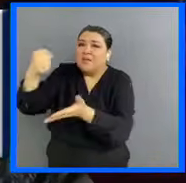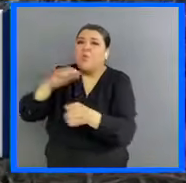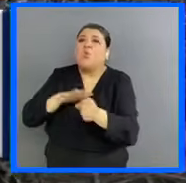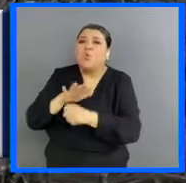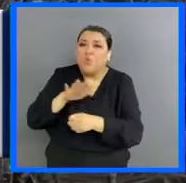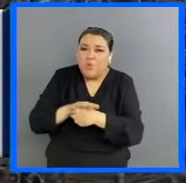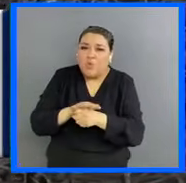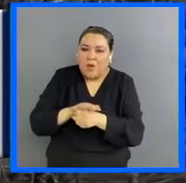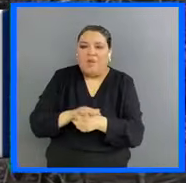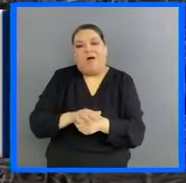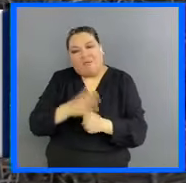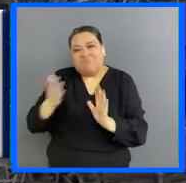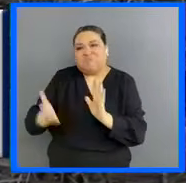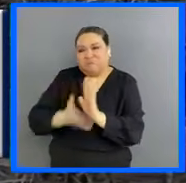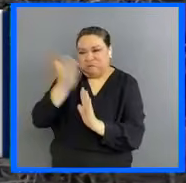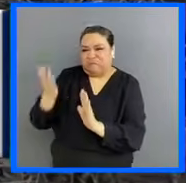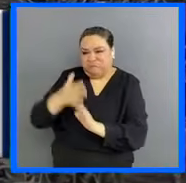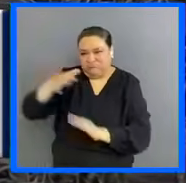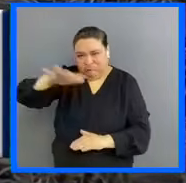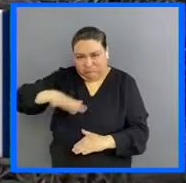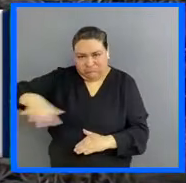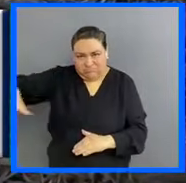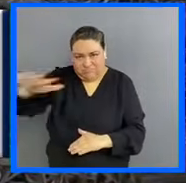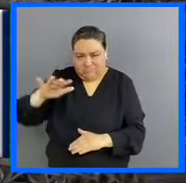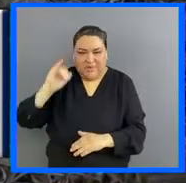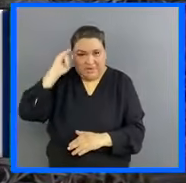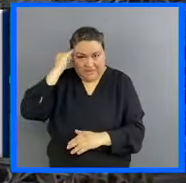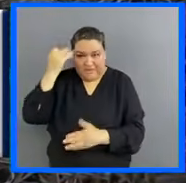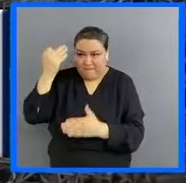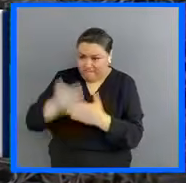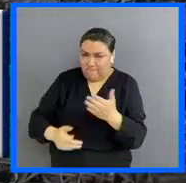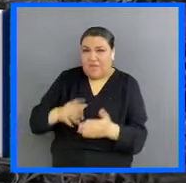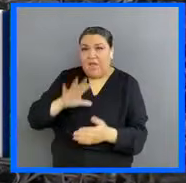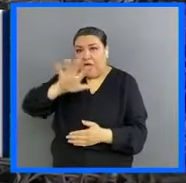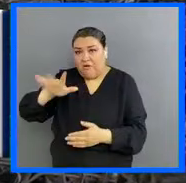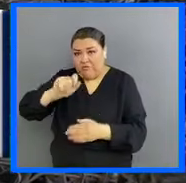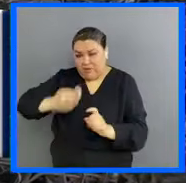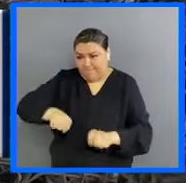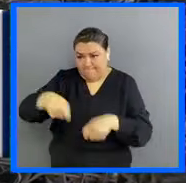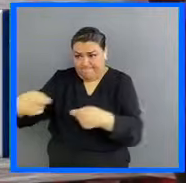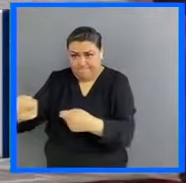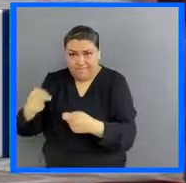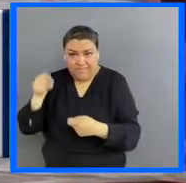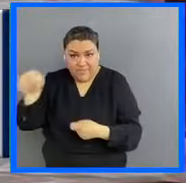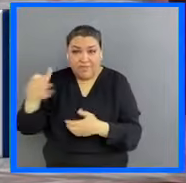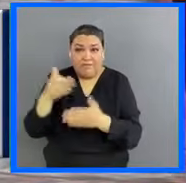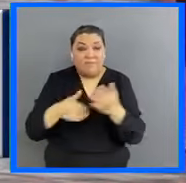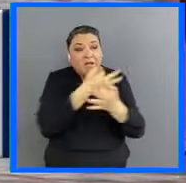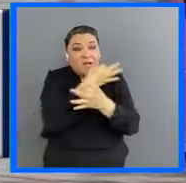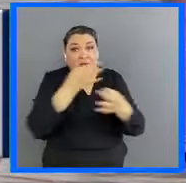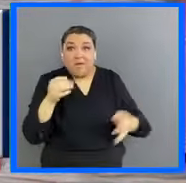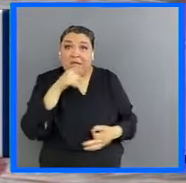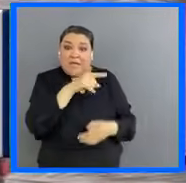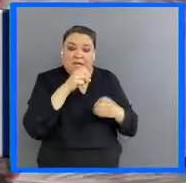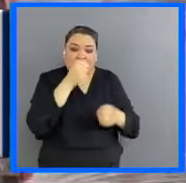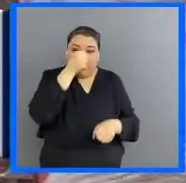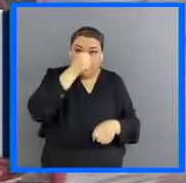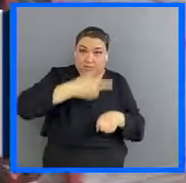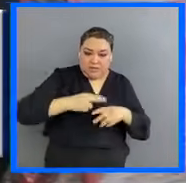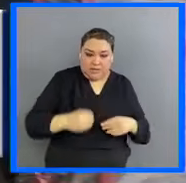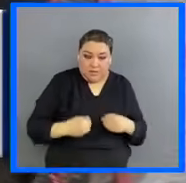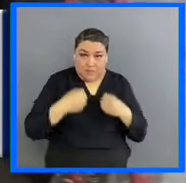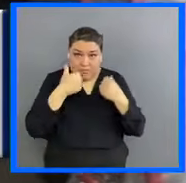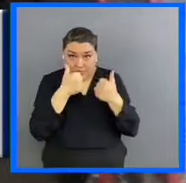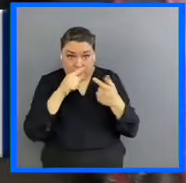Infraestructura Social para Pueblos Indígenas y Afromexicanos. Señalaron que la Secretaría del Bienestar y el Instituto Nacional de los